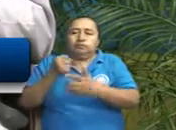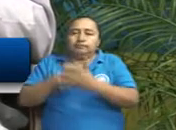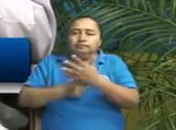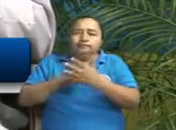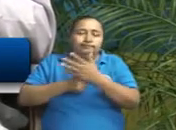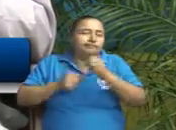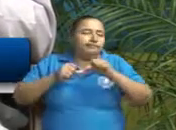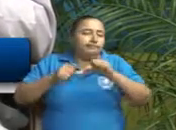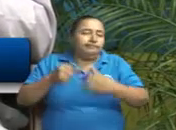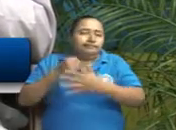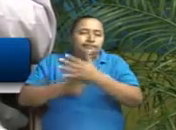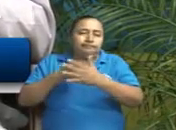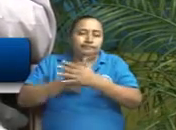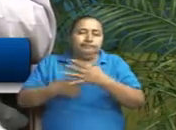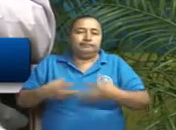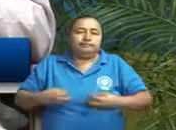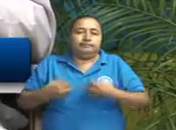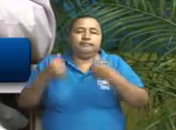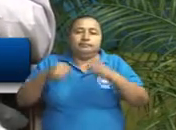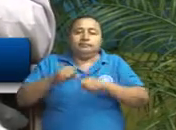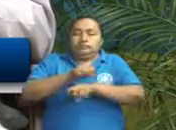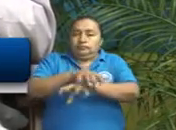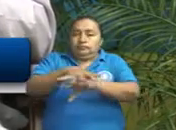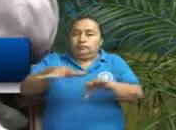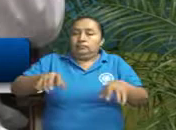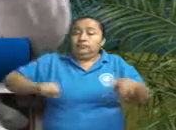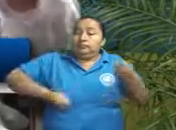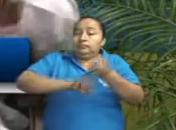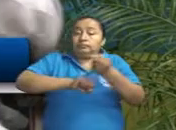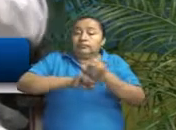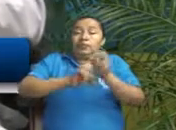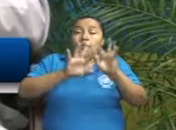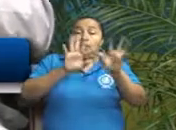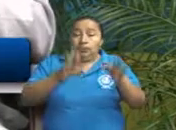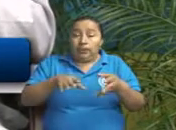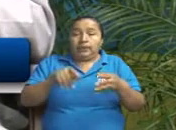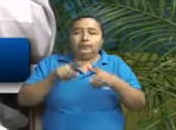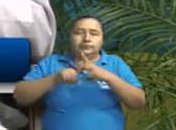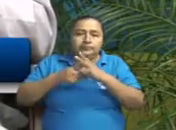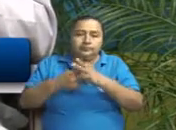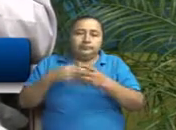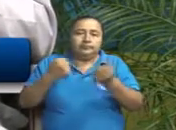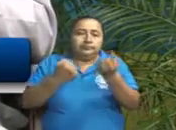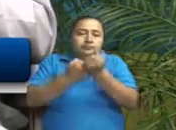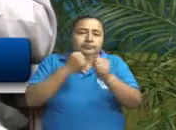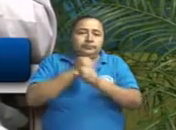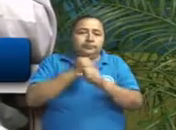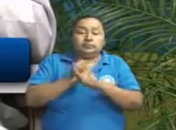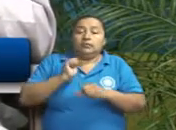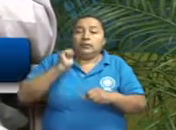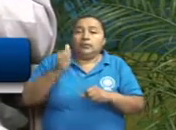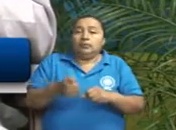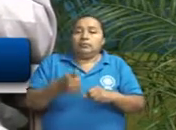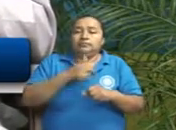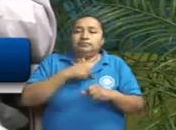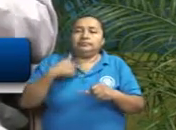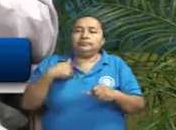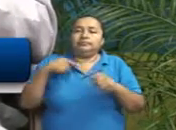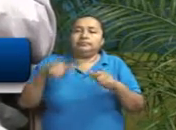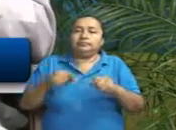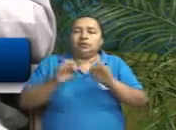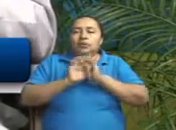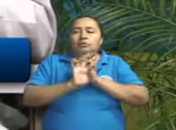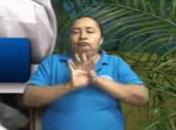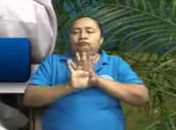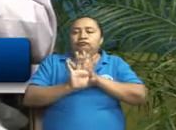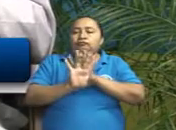cáncer, que eso sirva de una red de apoyo a las pacientes que van a iniciar. Mañana se va a hacer una